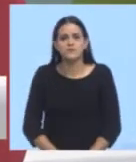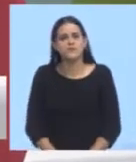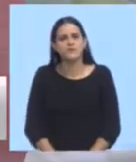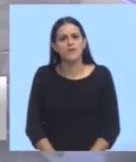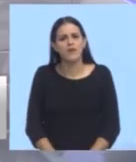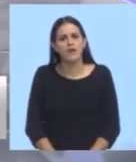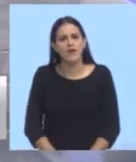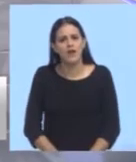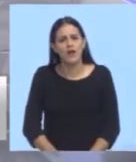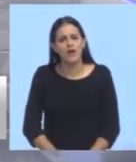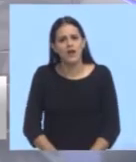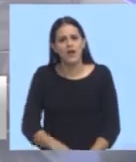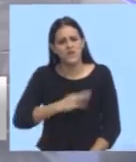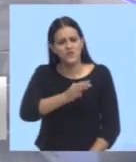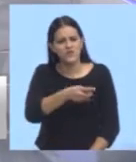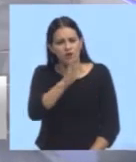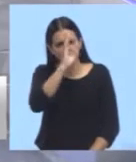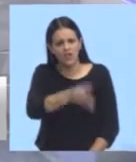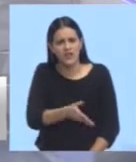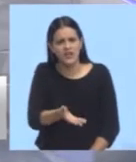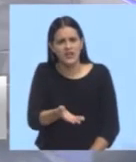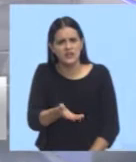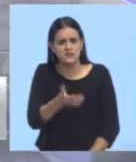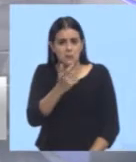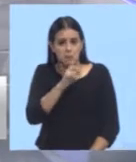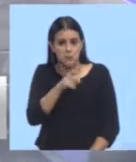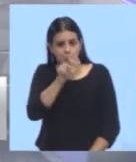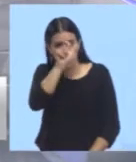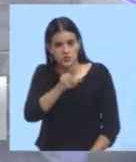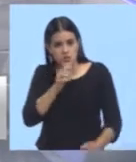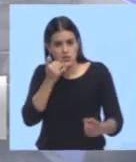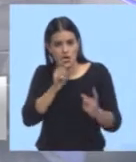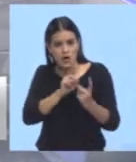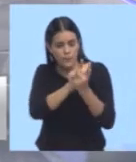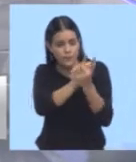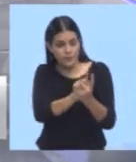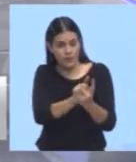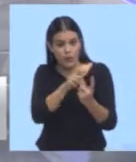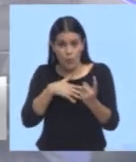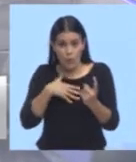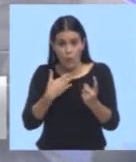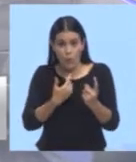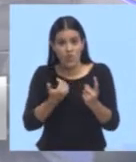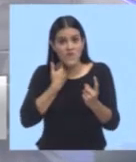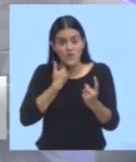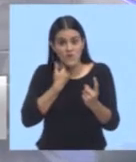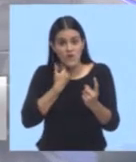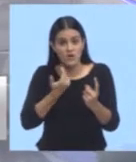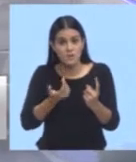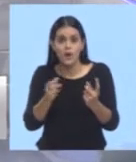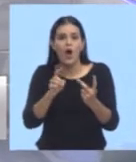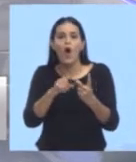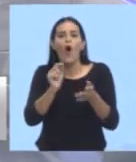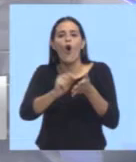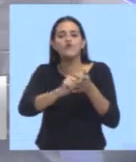es directo pues muchas personas se preguntarán que si estar cerca de una persona que tiene hepatitis o estar en una misma oficina con una persona que